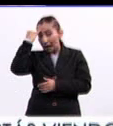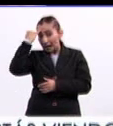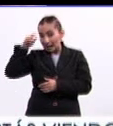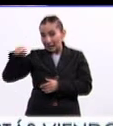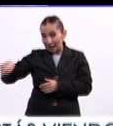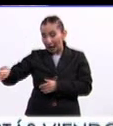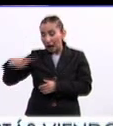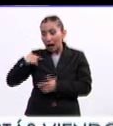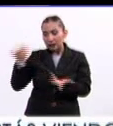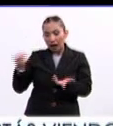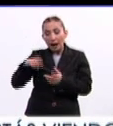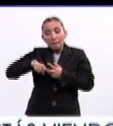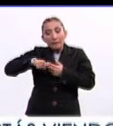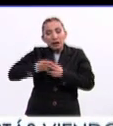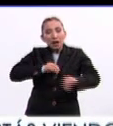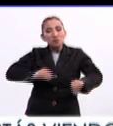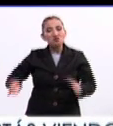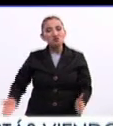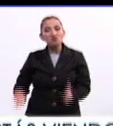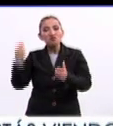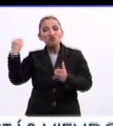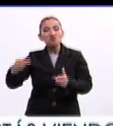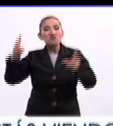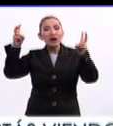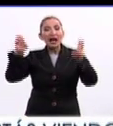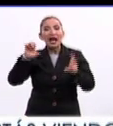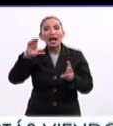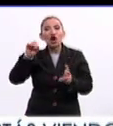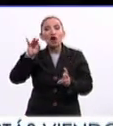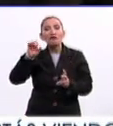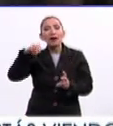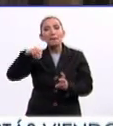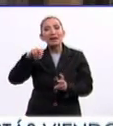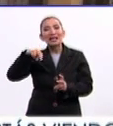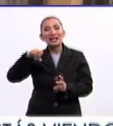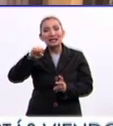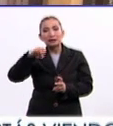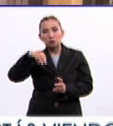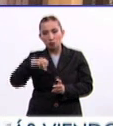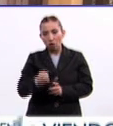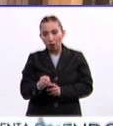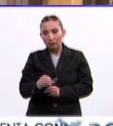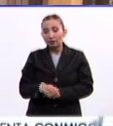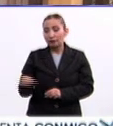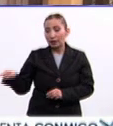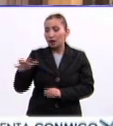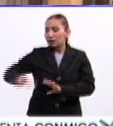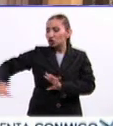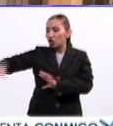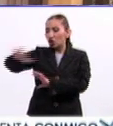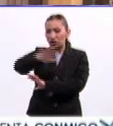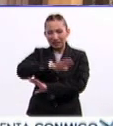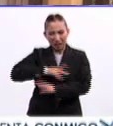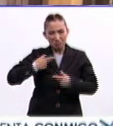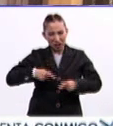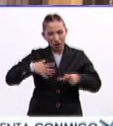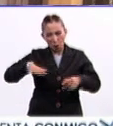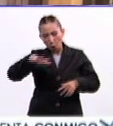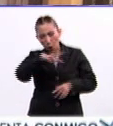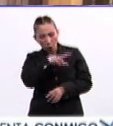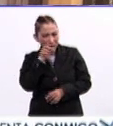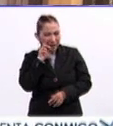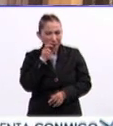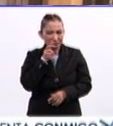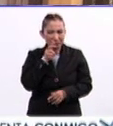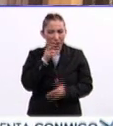del movimiento llamado ecofeminismo. La sociedad actualmente se